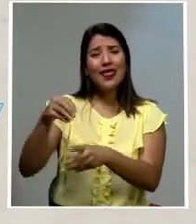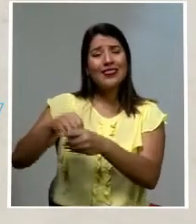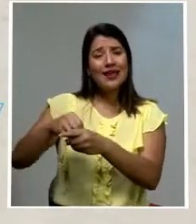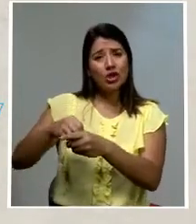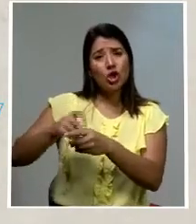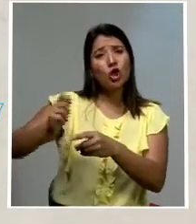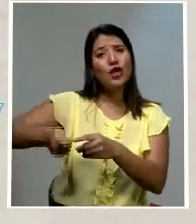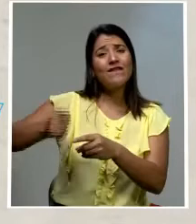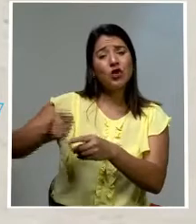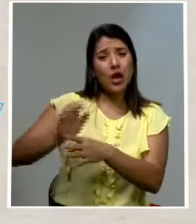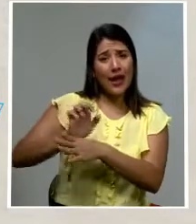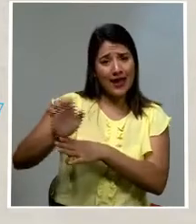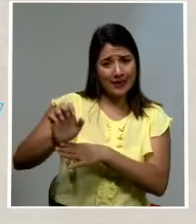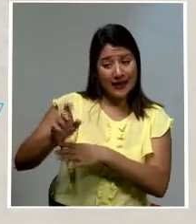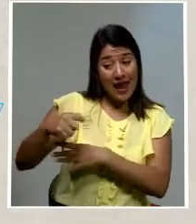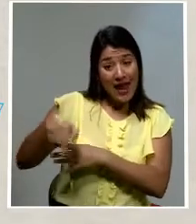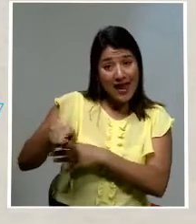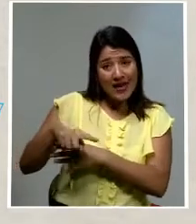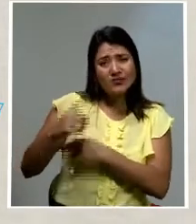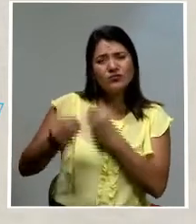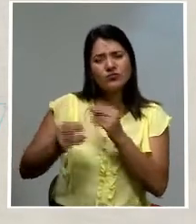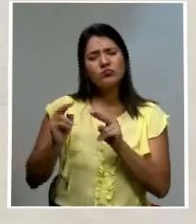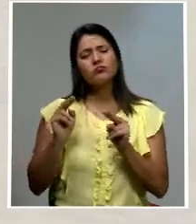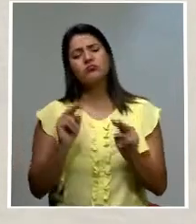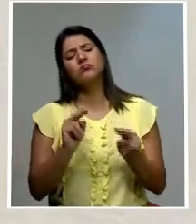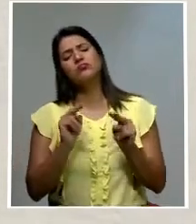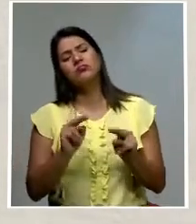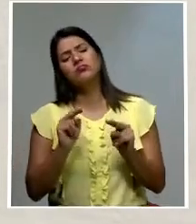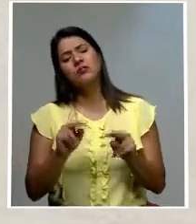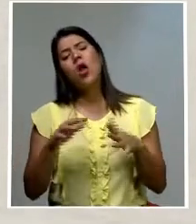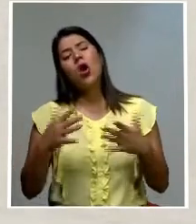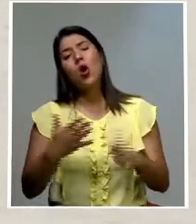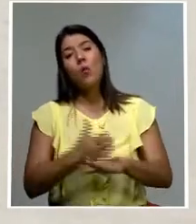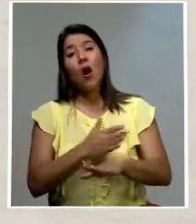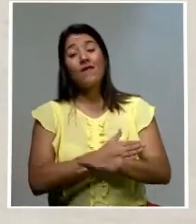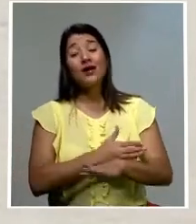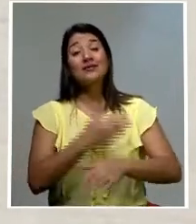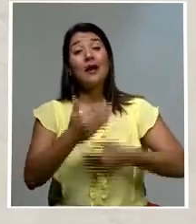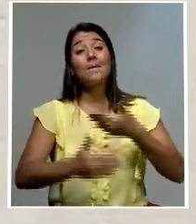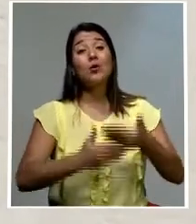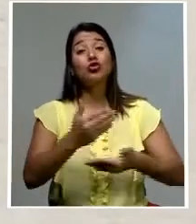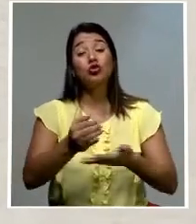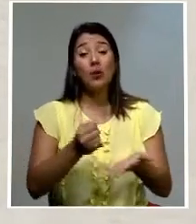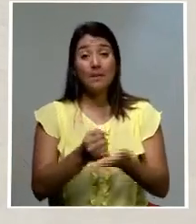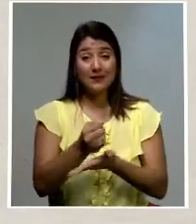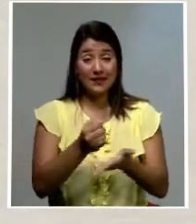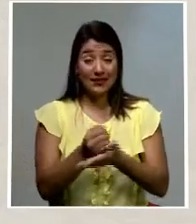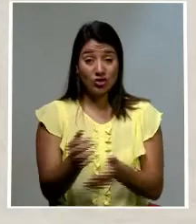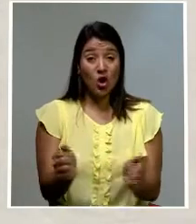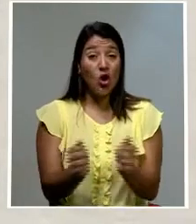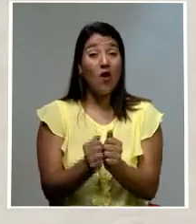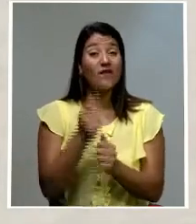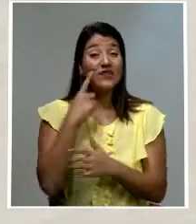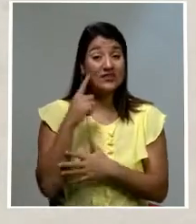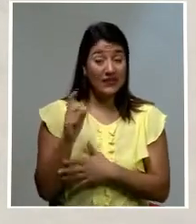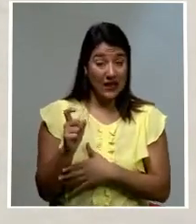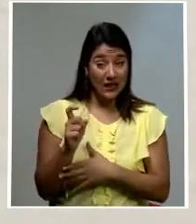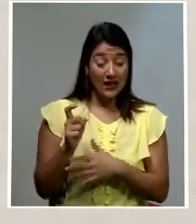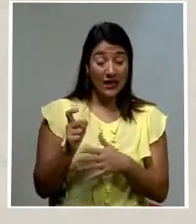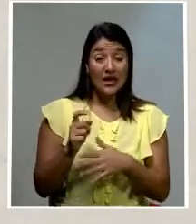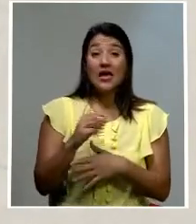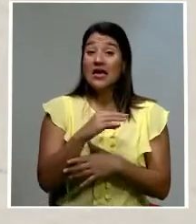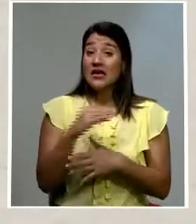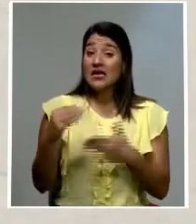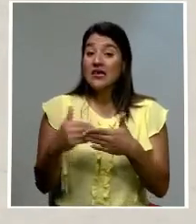cuales estarán vigilantes de cómo avance el proceso de investigaciones con la Fiscalía y de esta forma